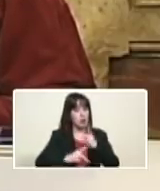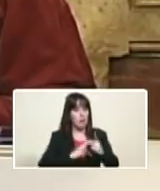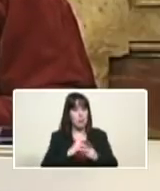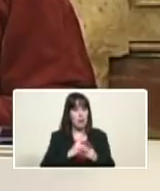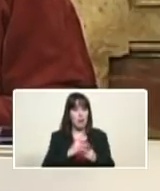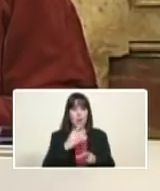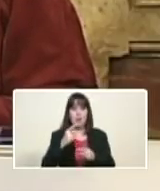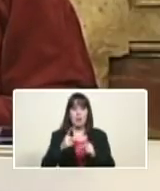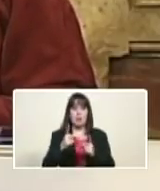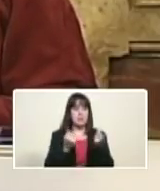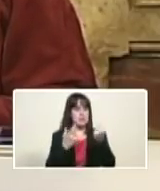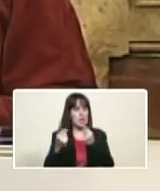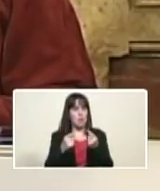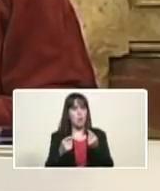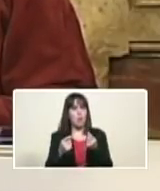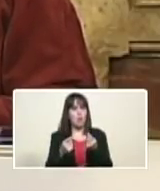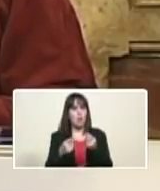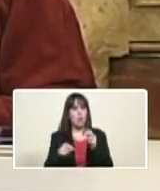buenas